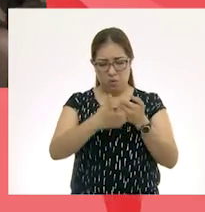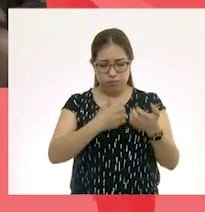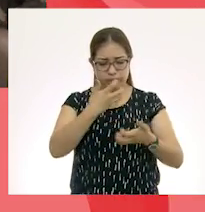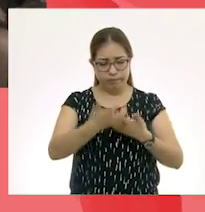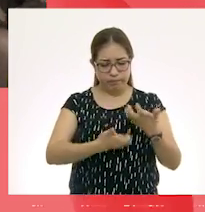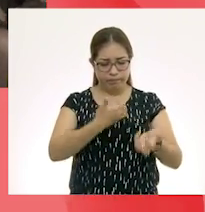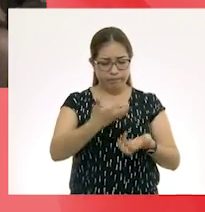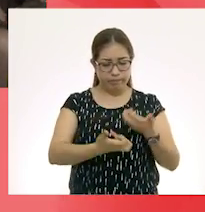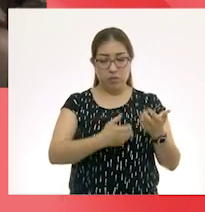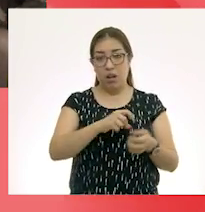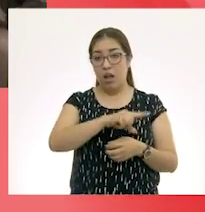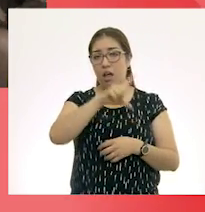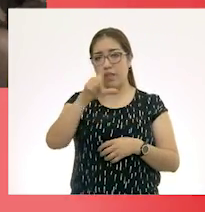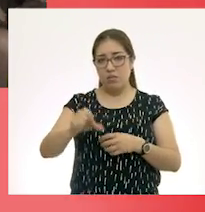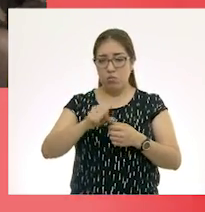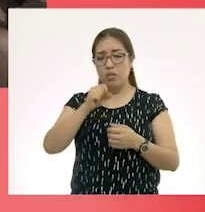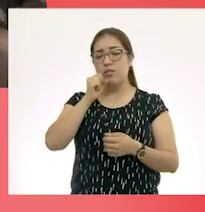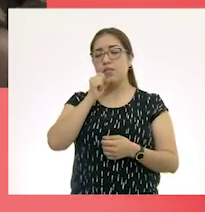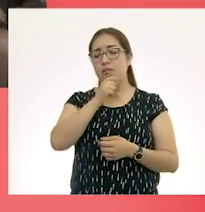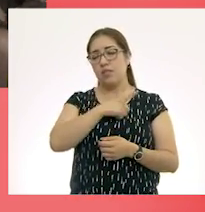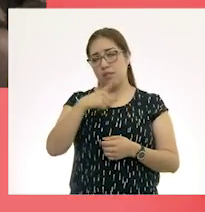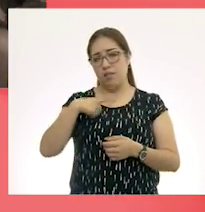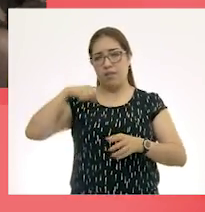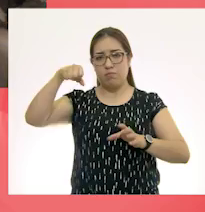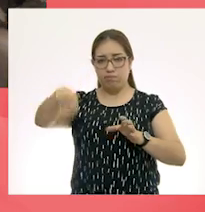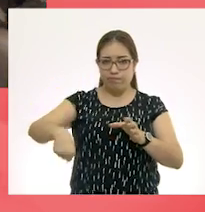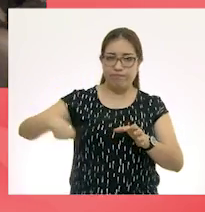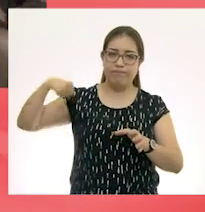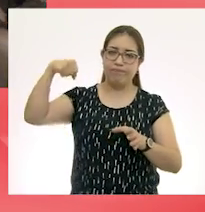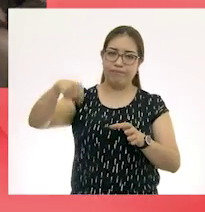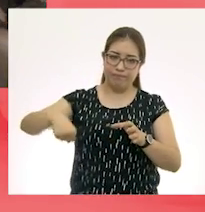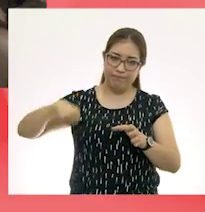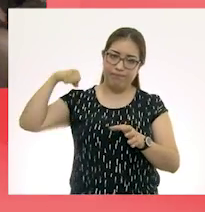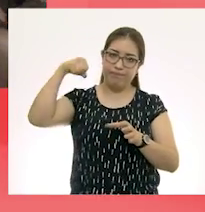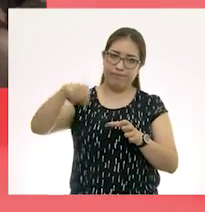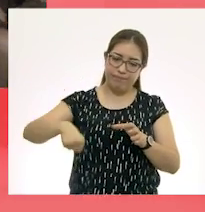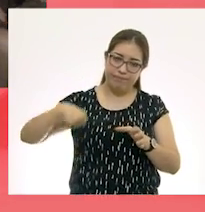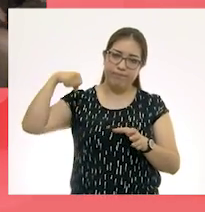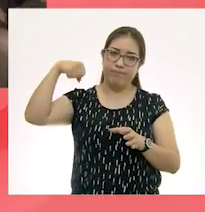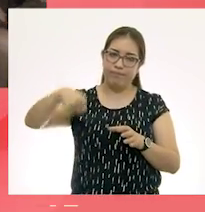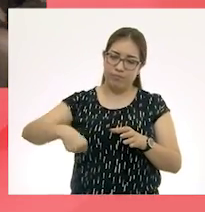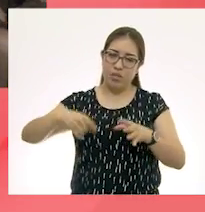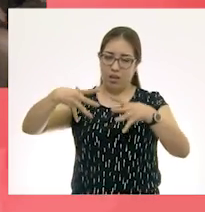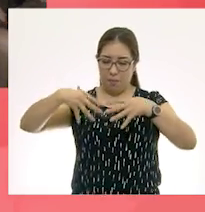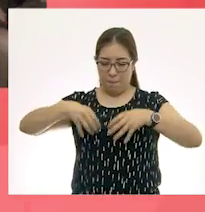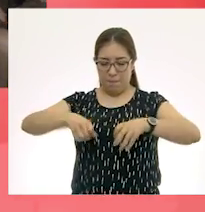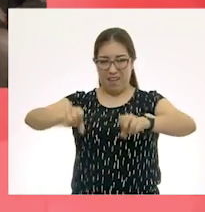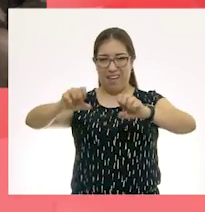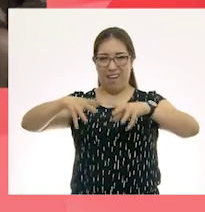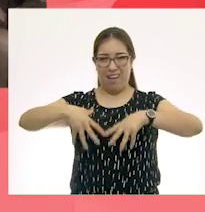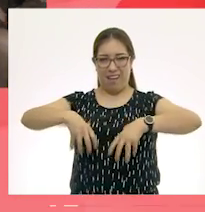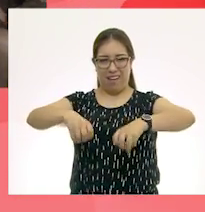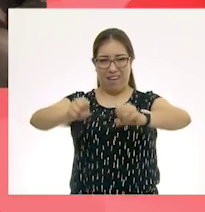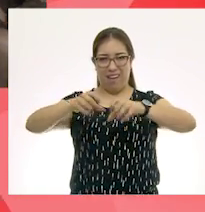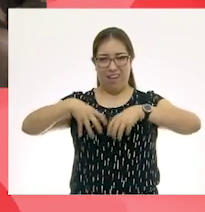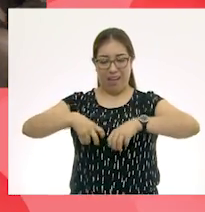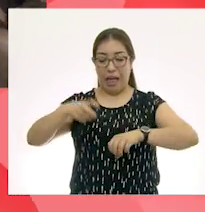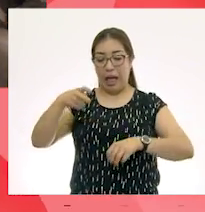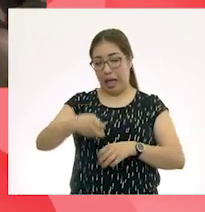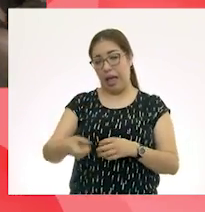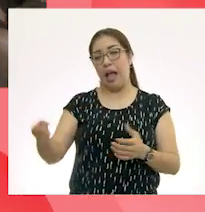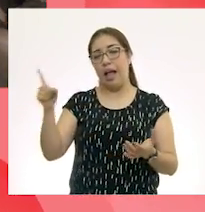molerlo en el molino de vueltas. Y ya que está la masita molida, entonces se le ponen